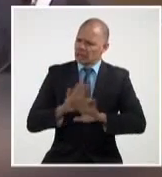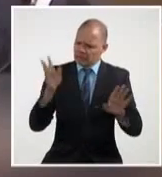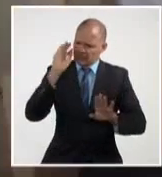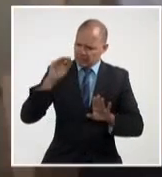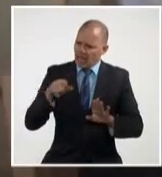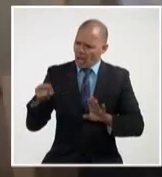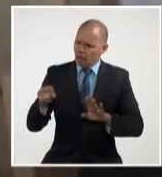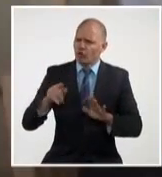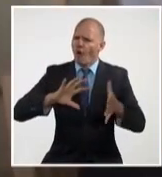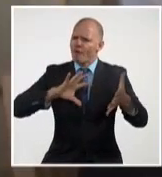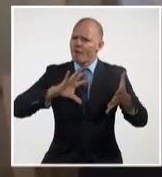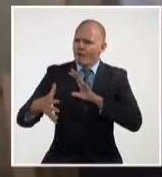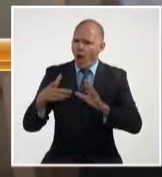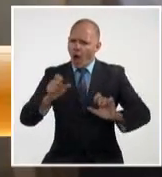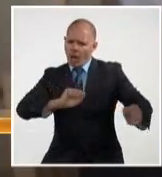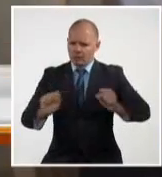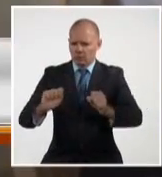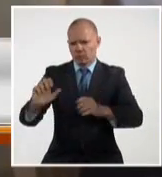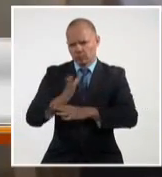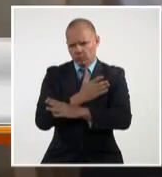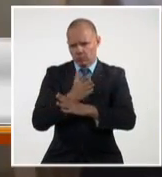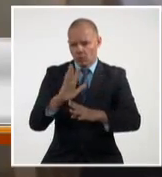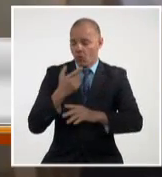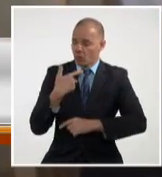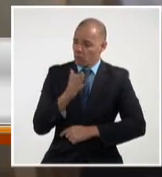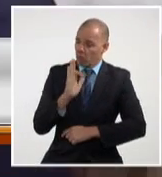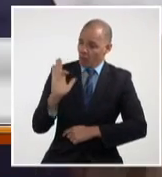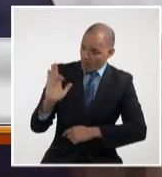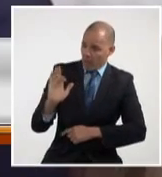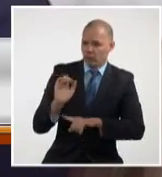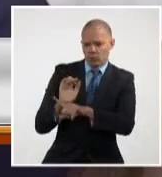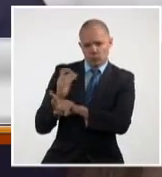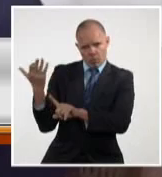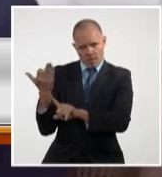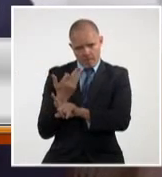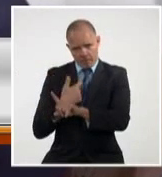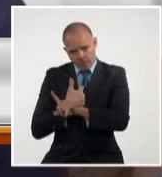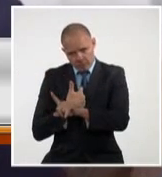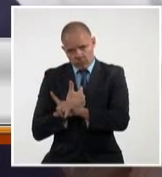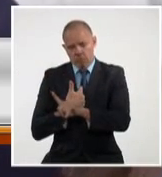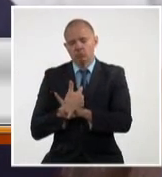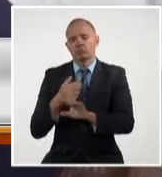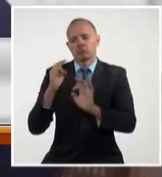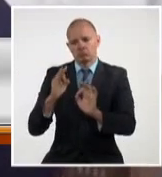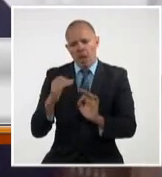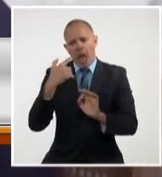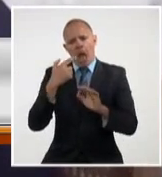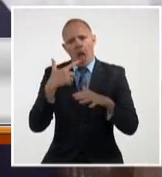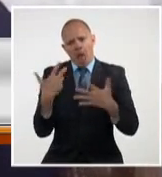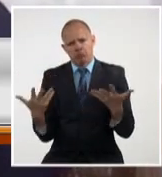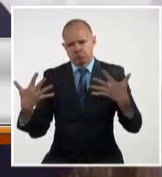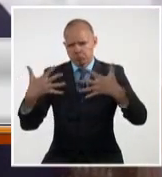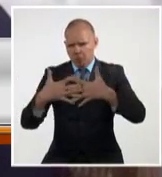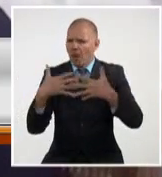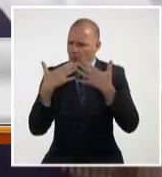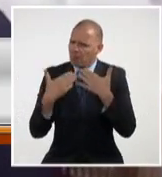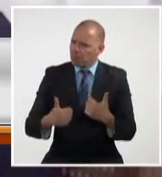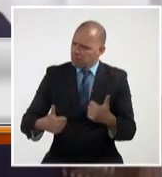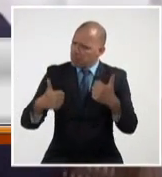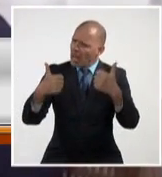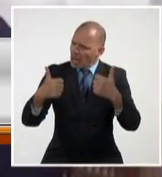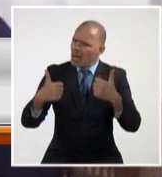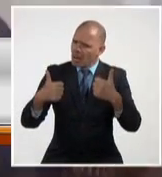Aún así, mientras nos respetemos mutuamente, existiendo en paz y buscando una cooperación ganar-ganar, seremos capaces de superar